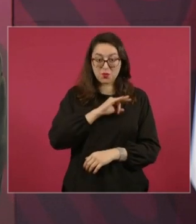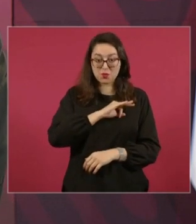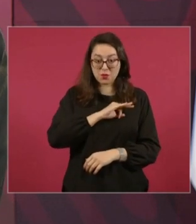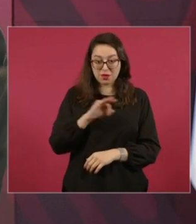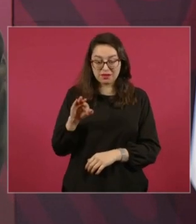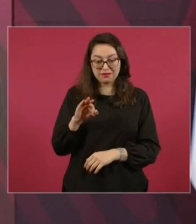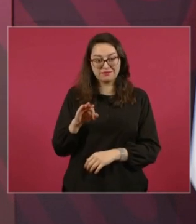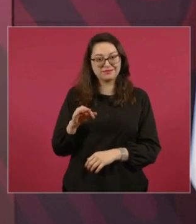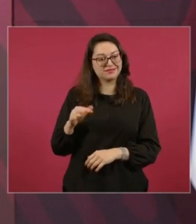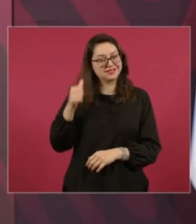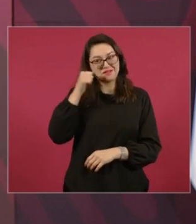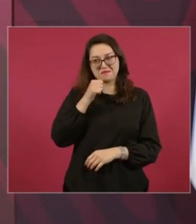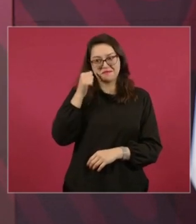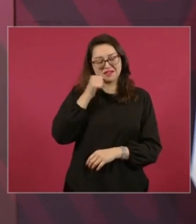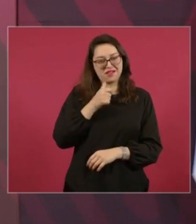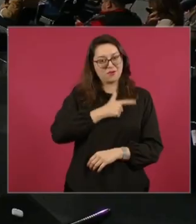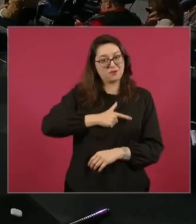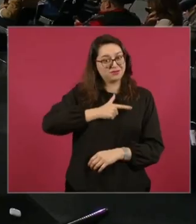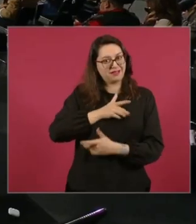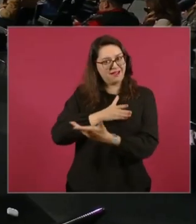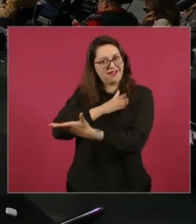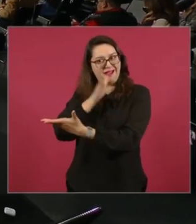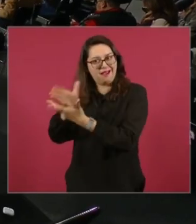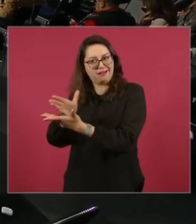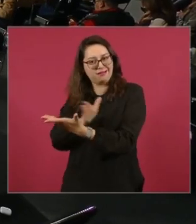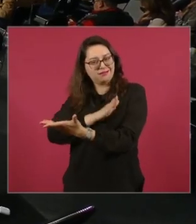ahí, en Fortín.